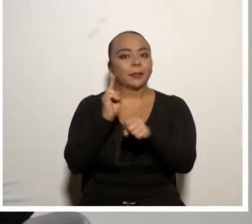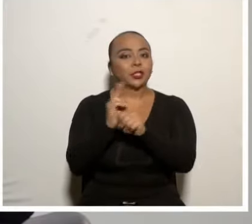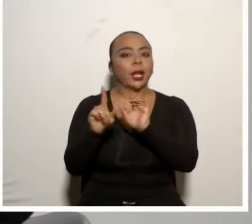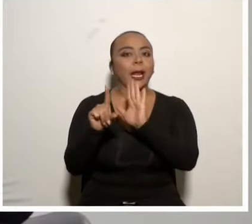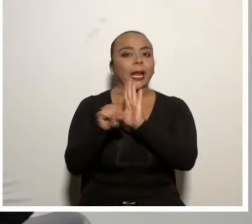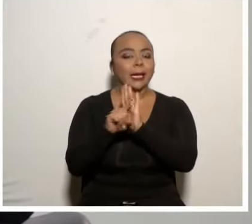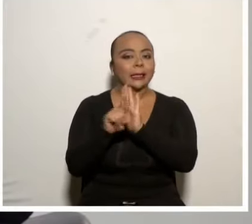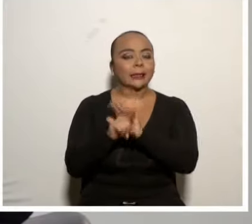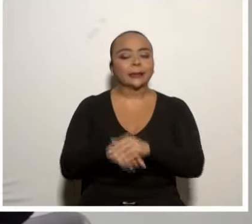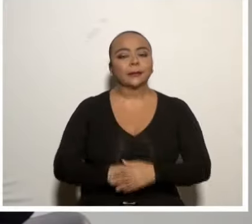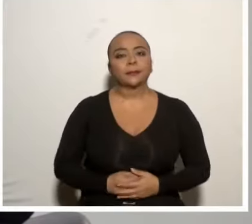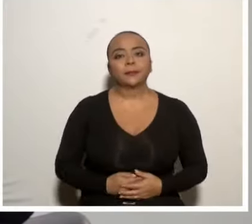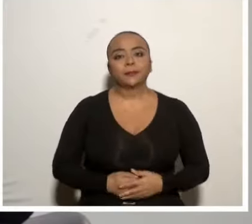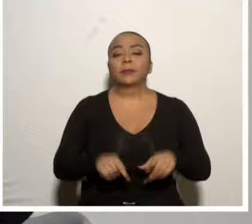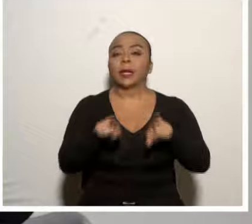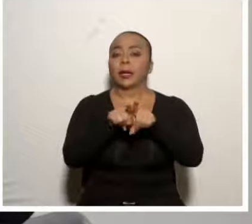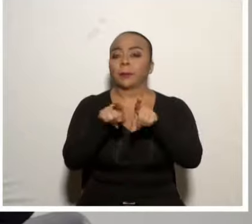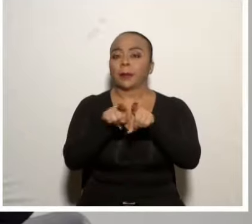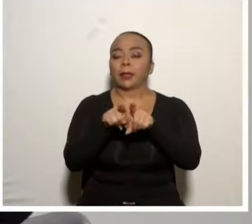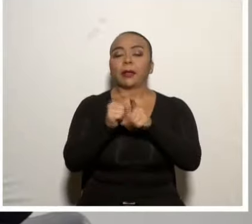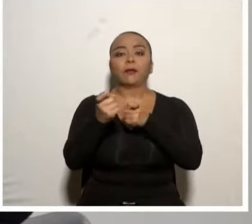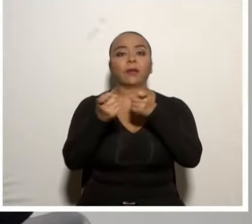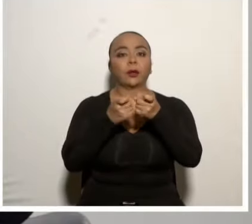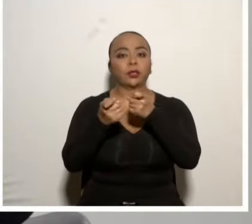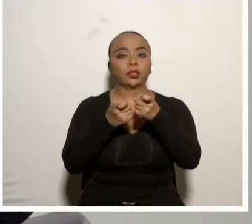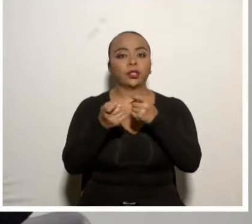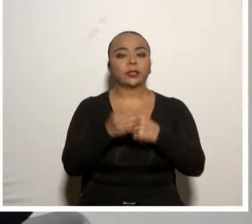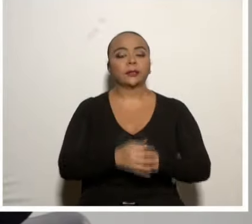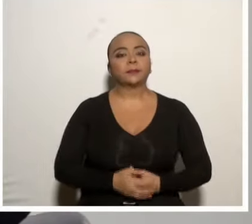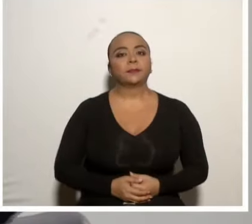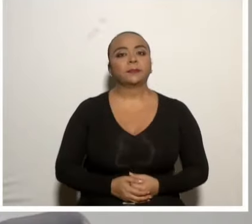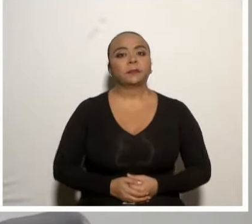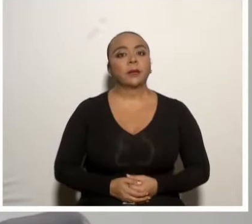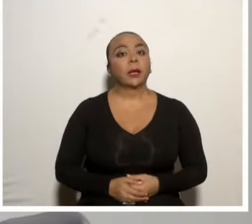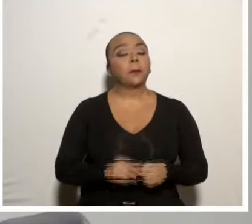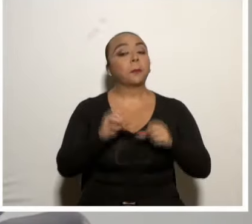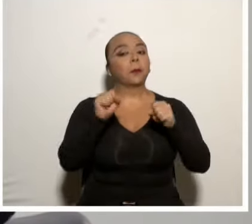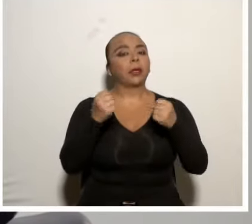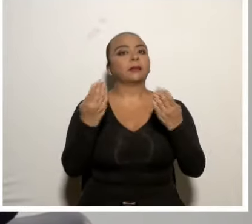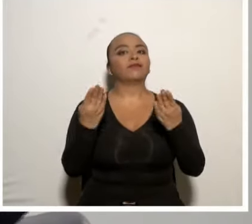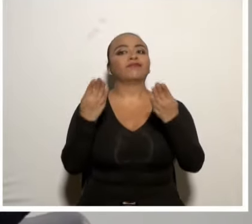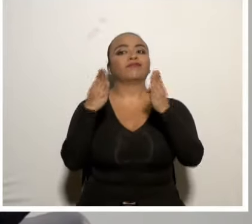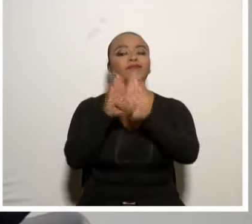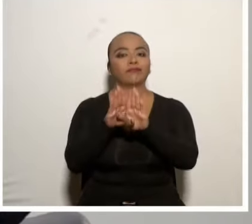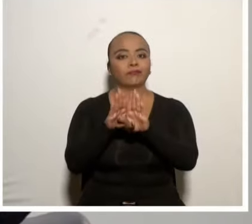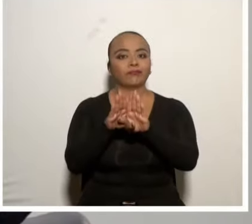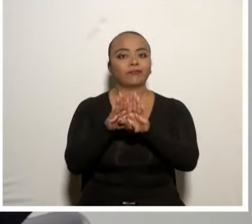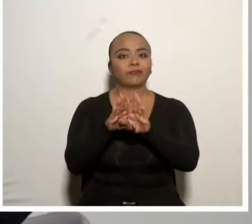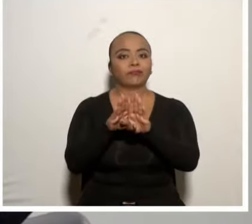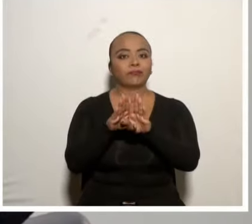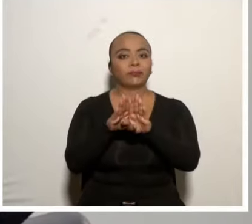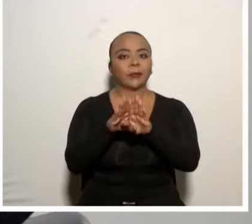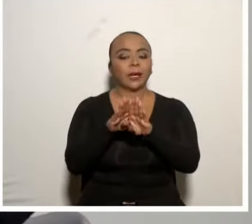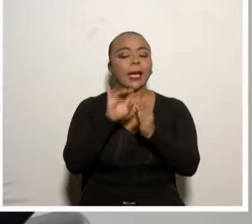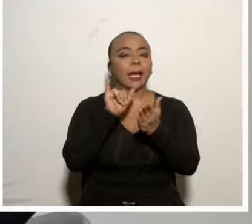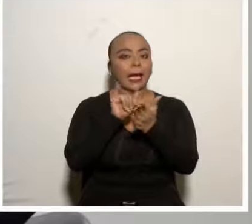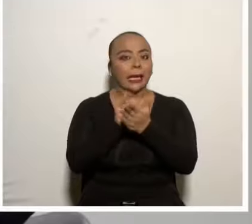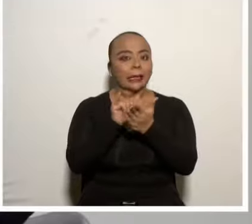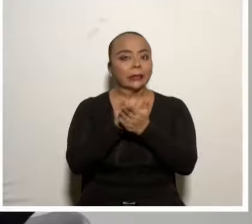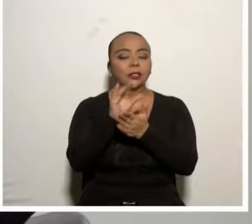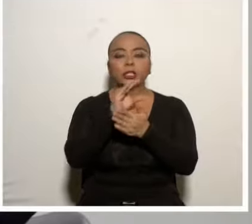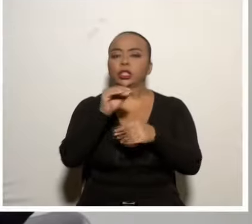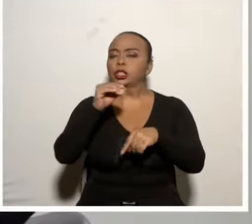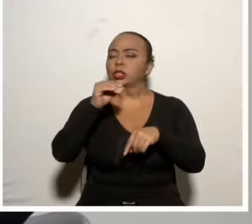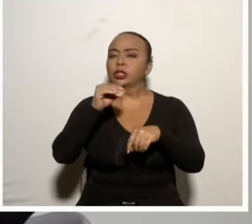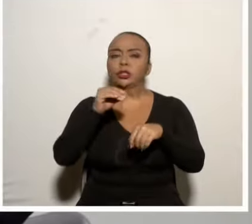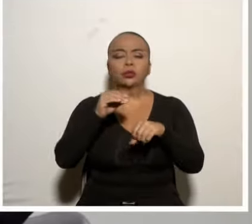leyes, la implementación también de regulaciones tendientes a poder cerrar ese tubo y que no se permita